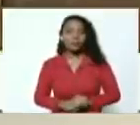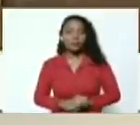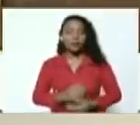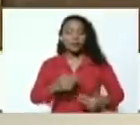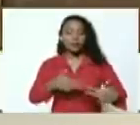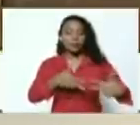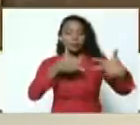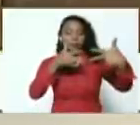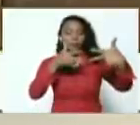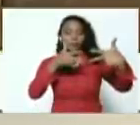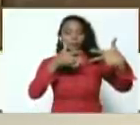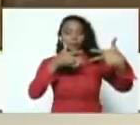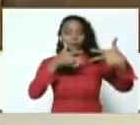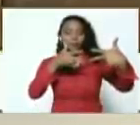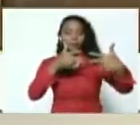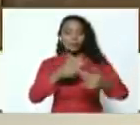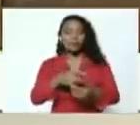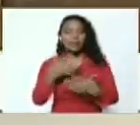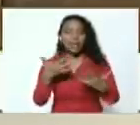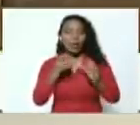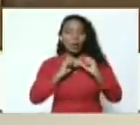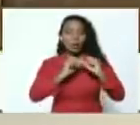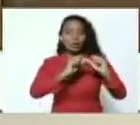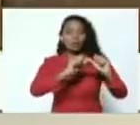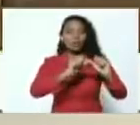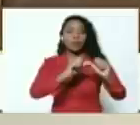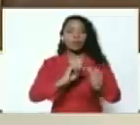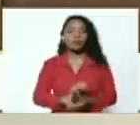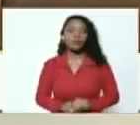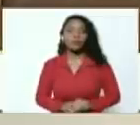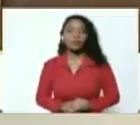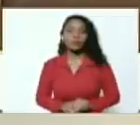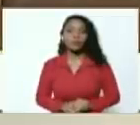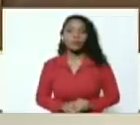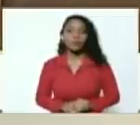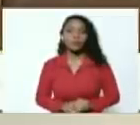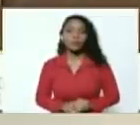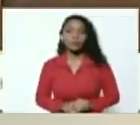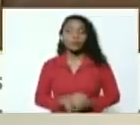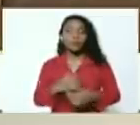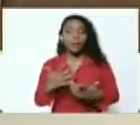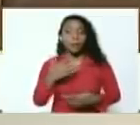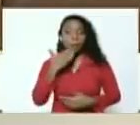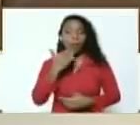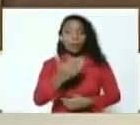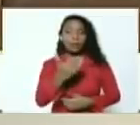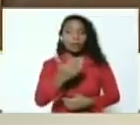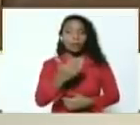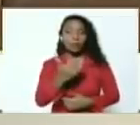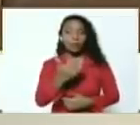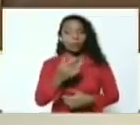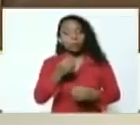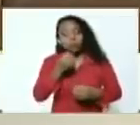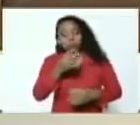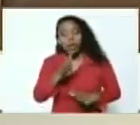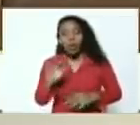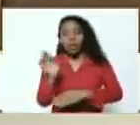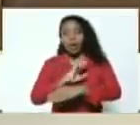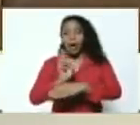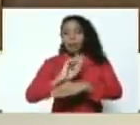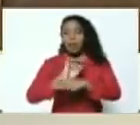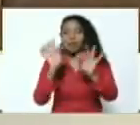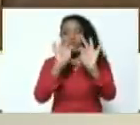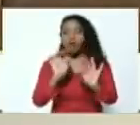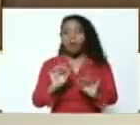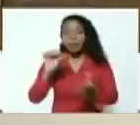audiencias virtuales que continúan y que han permitido, bueno, agilizar en medio